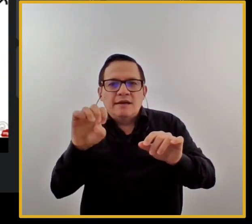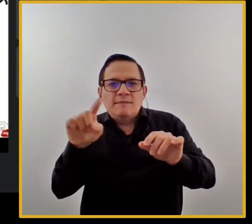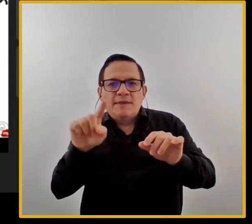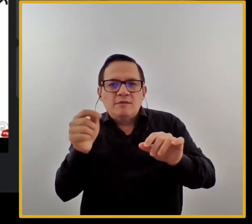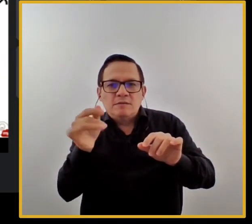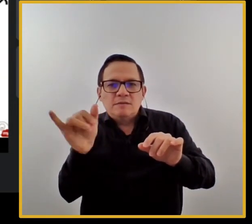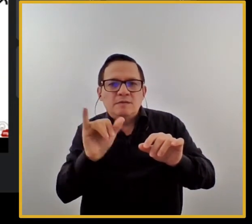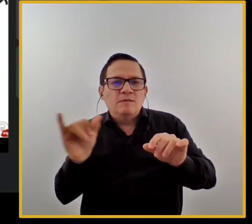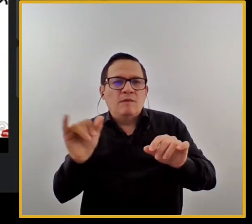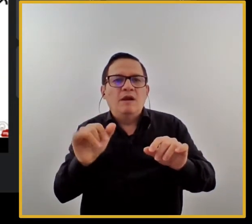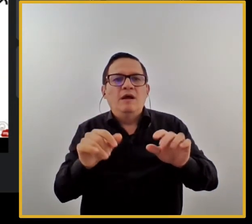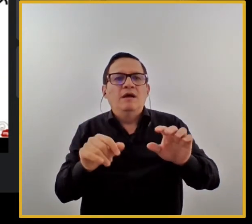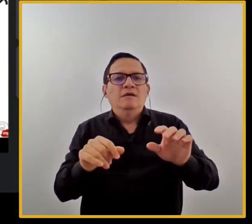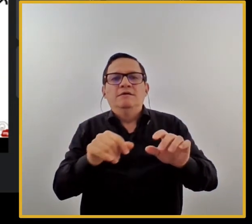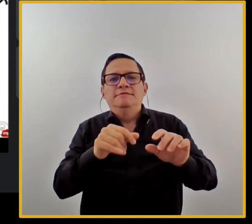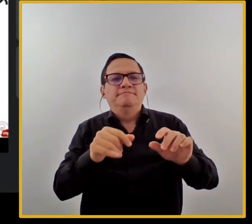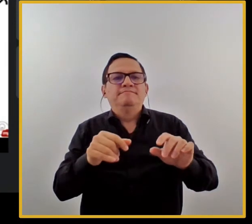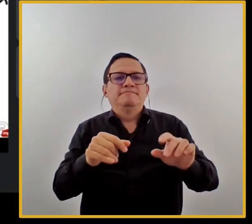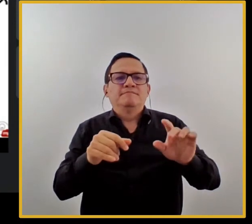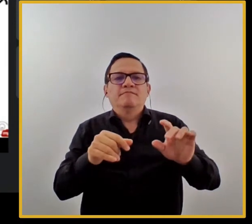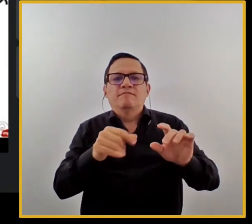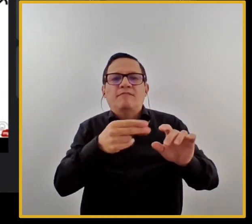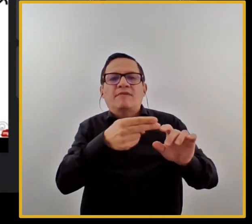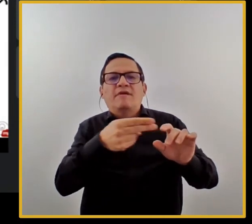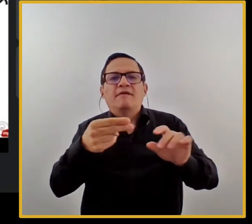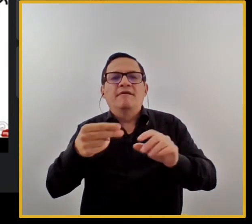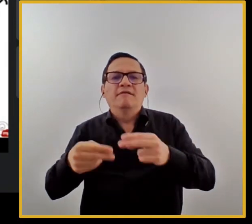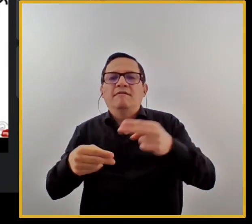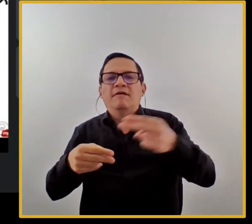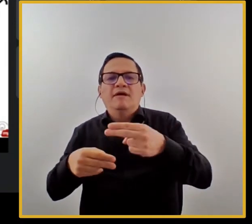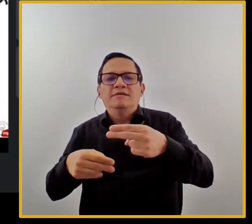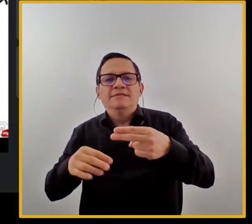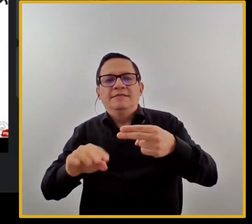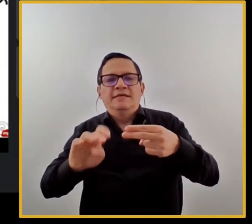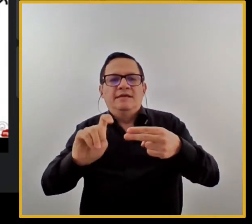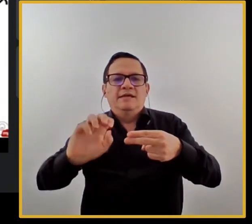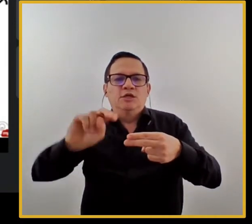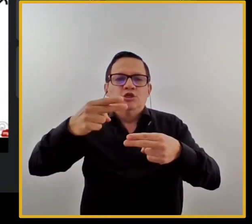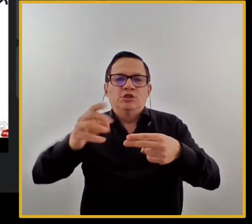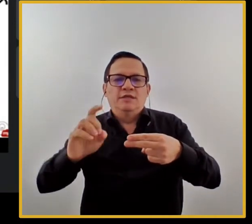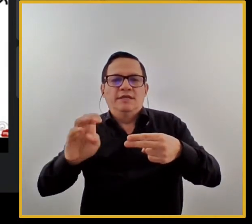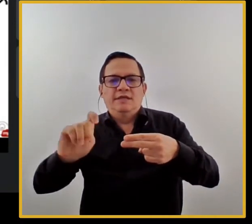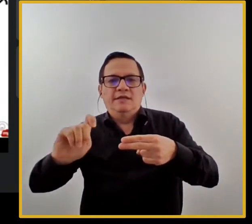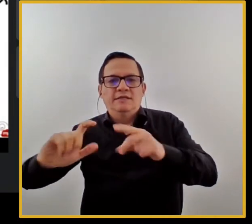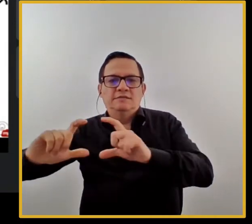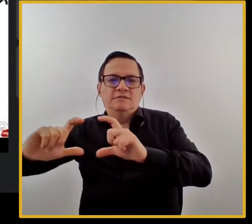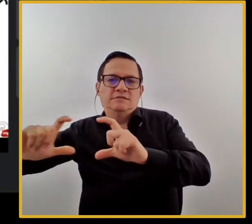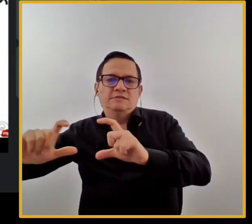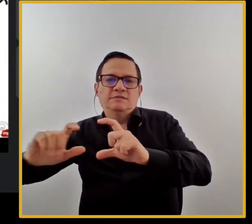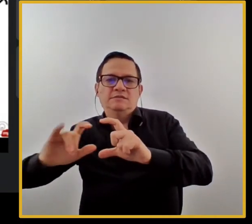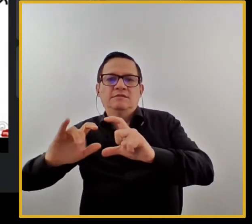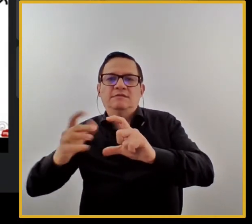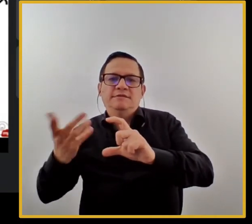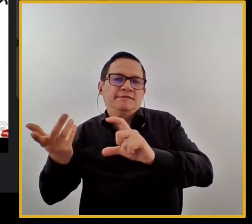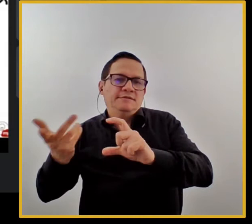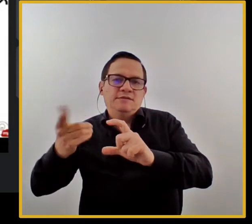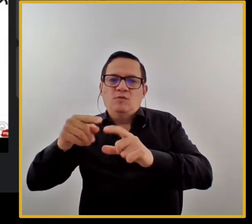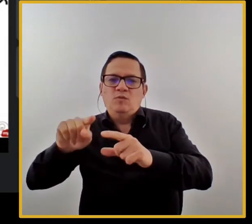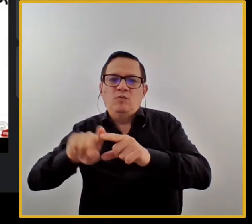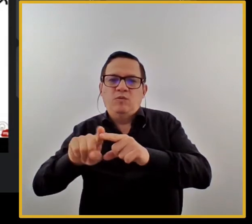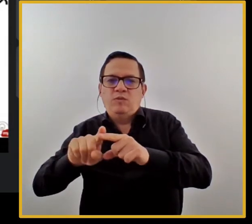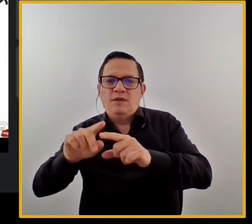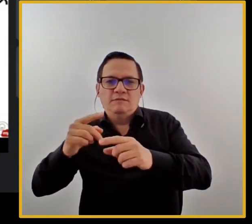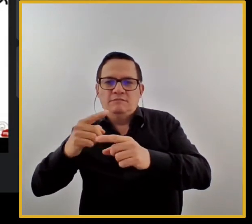x cuadrado de x y me queda u al cuadrado menos 3u al cuadrado, pues me da menos